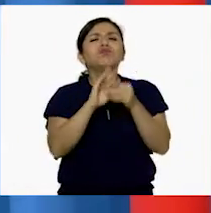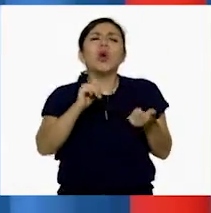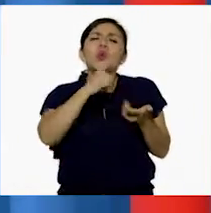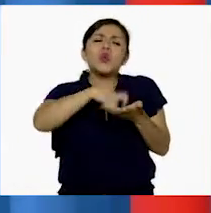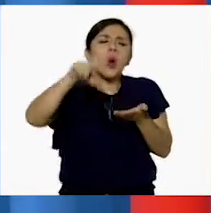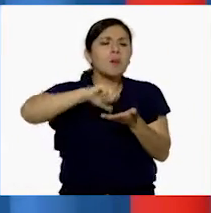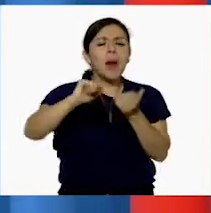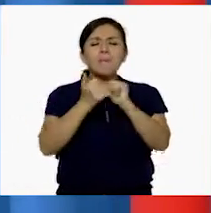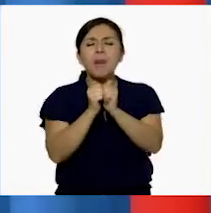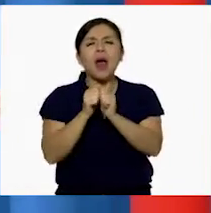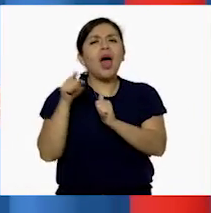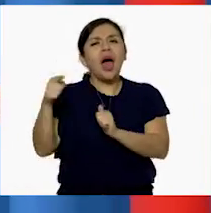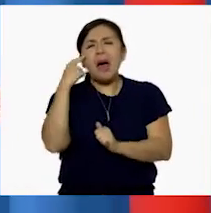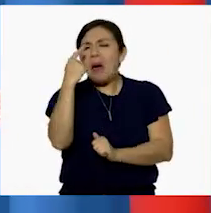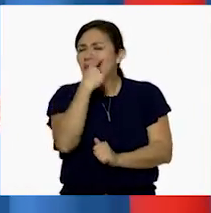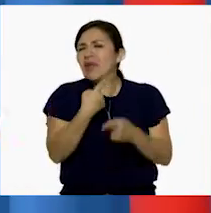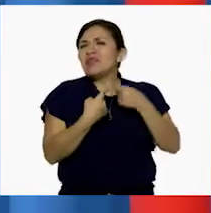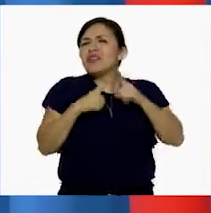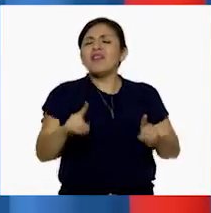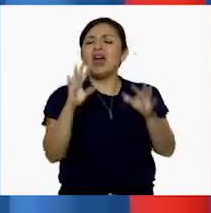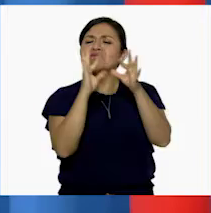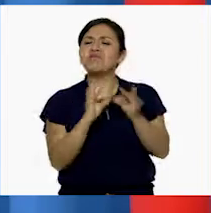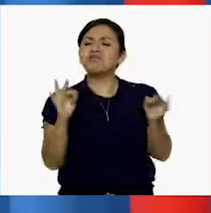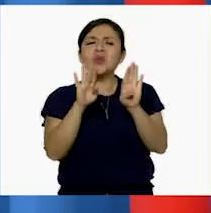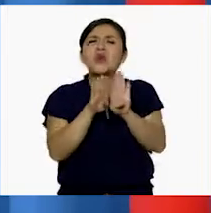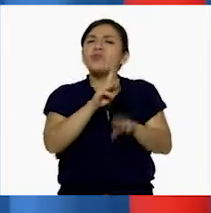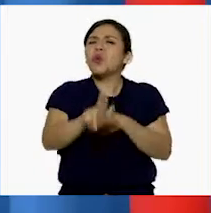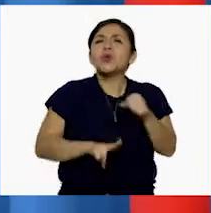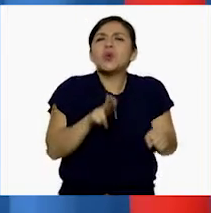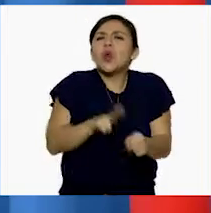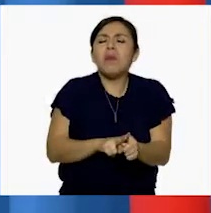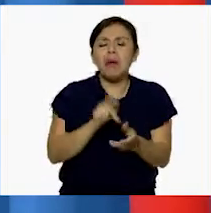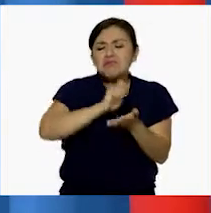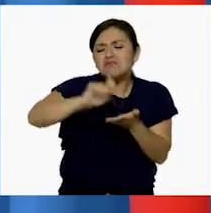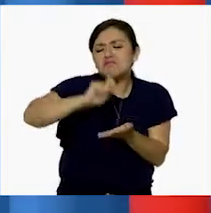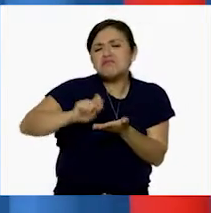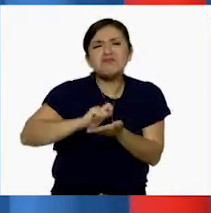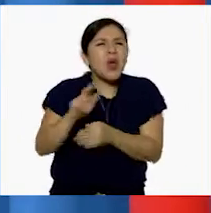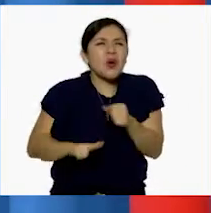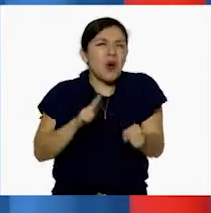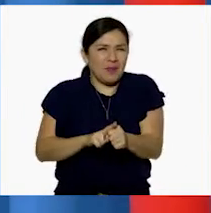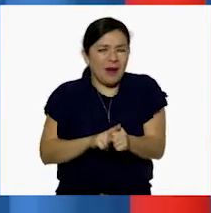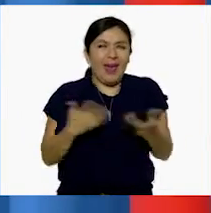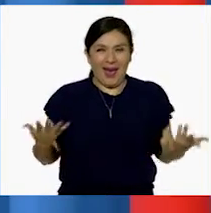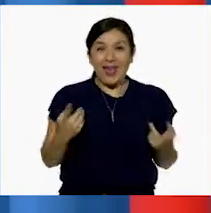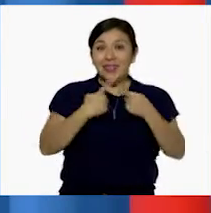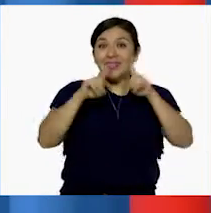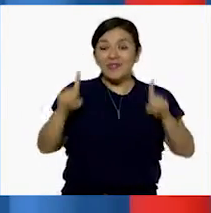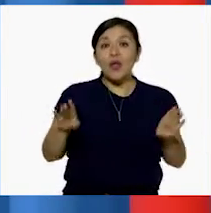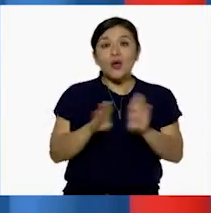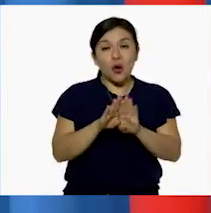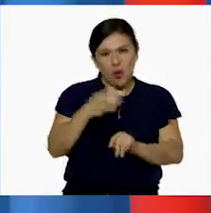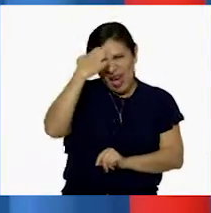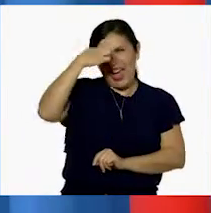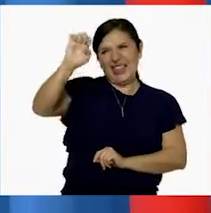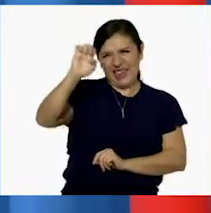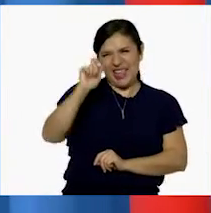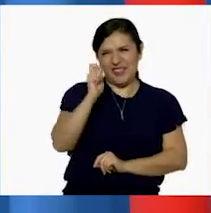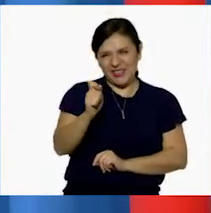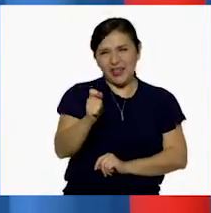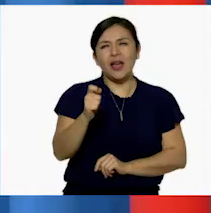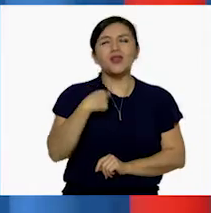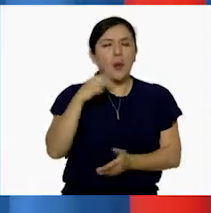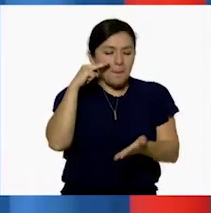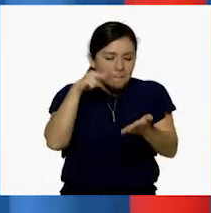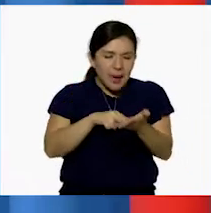cosas hubiera sido muy diferente, como algo común y corriente. Y por otro lado, hablando de extrañeza, al leer